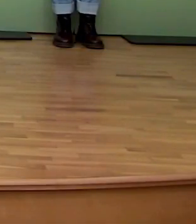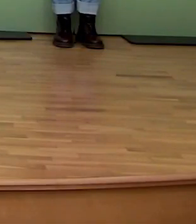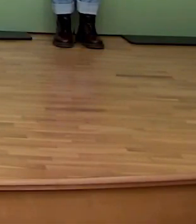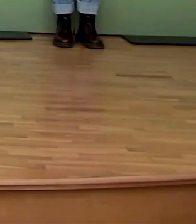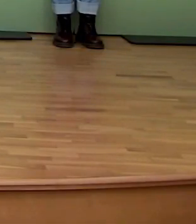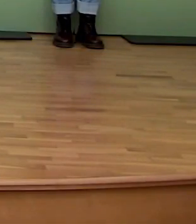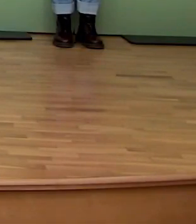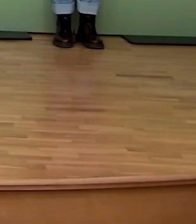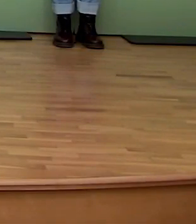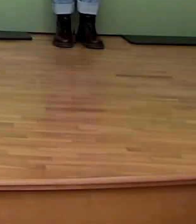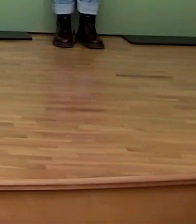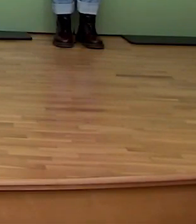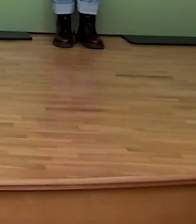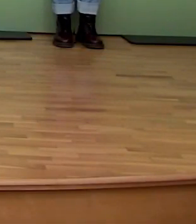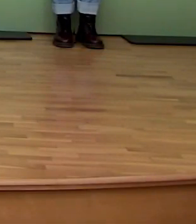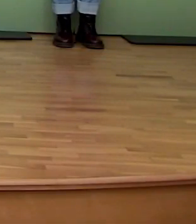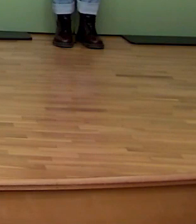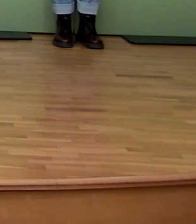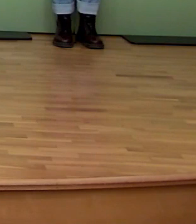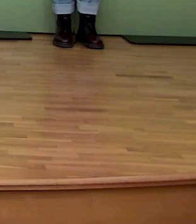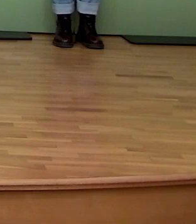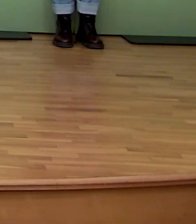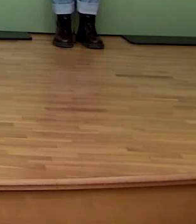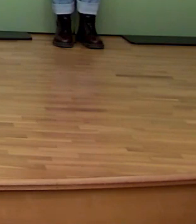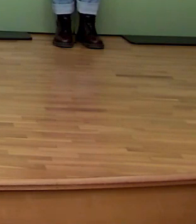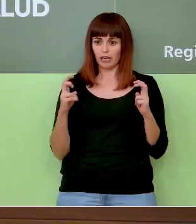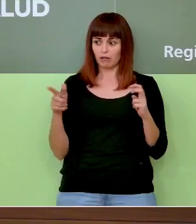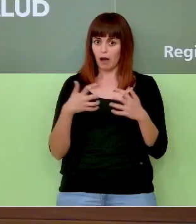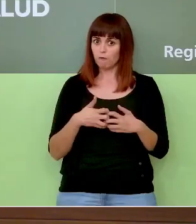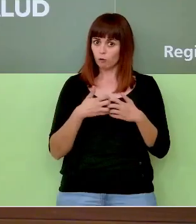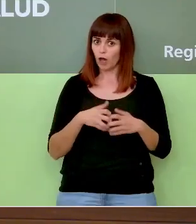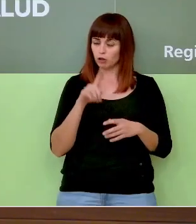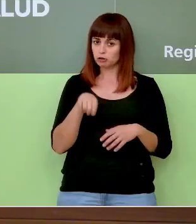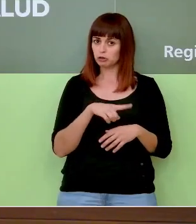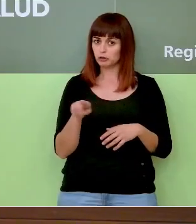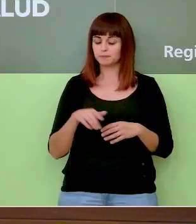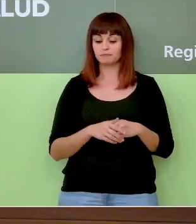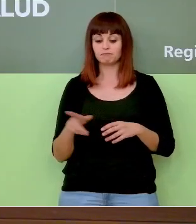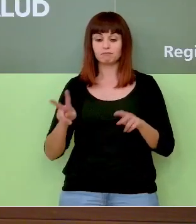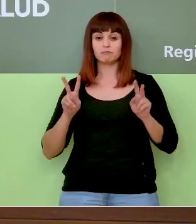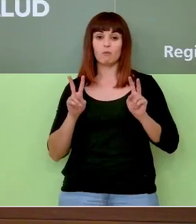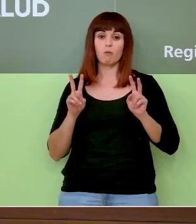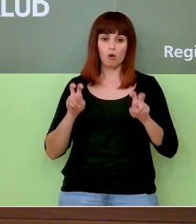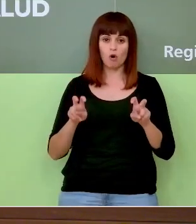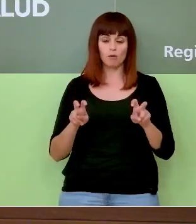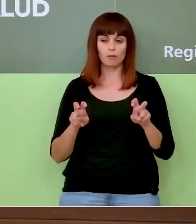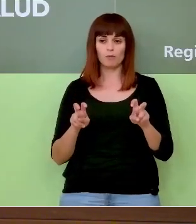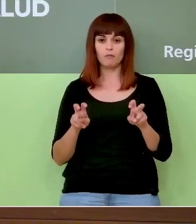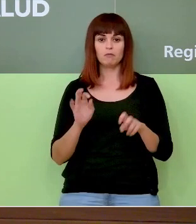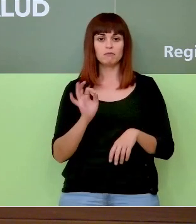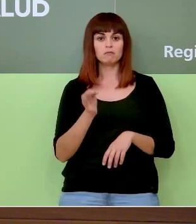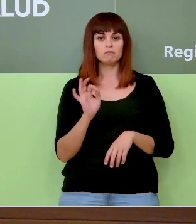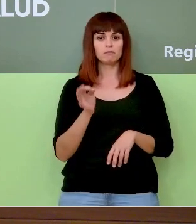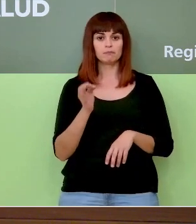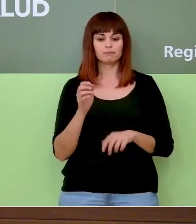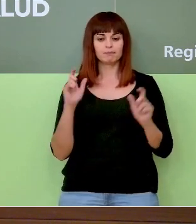restricciones en barrios que se han llegado a aplicar aquí en la ciudad de Murcia o su incidencia ha sido limitada? Inicialmente lo que vimos es que efectivamente